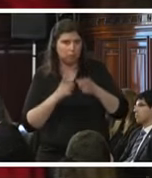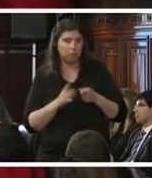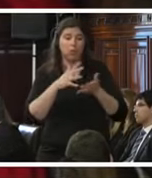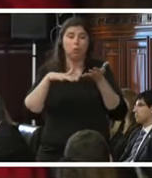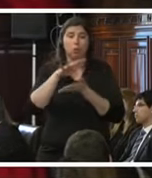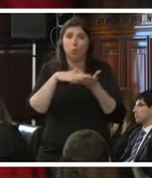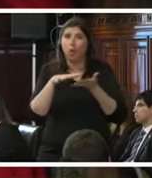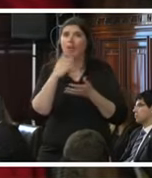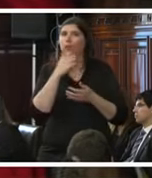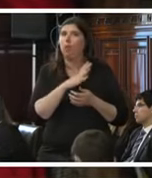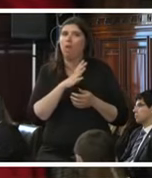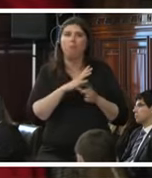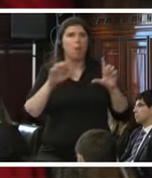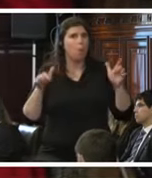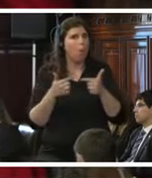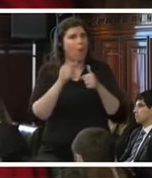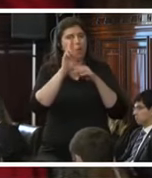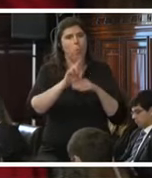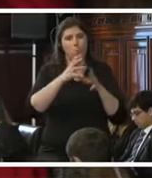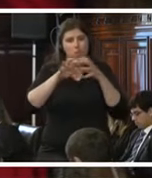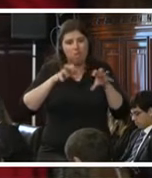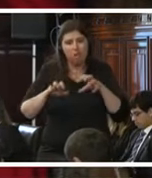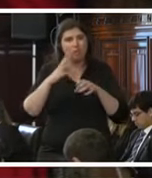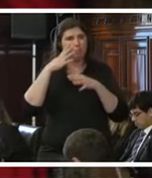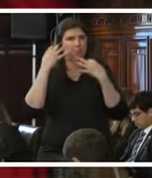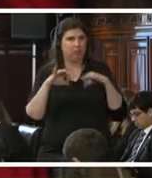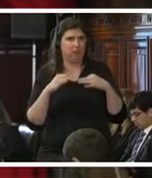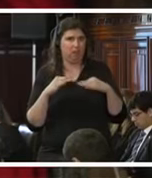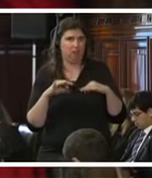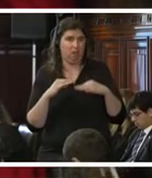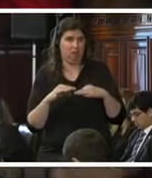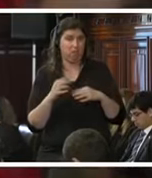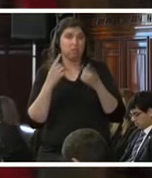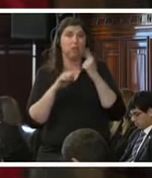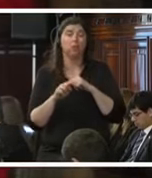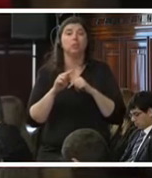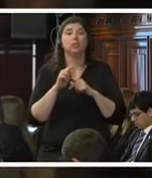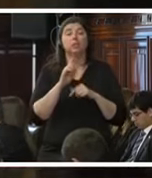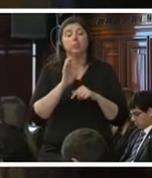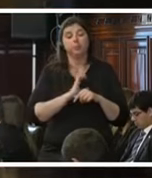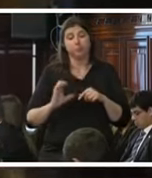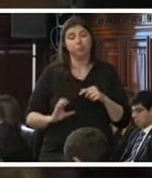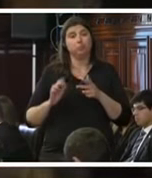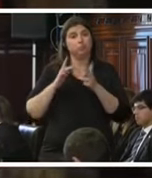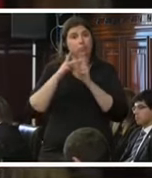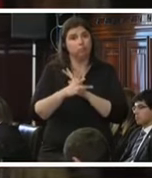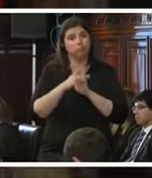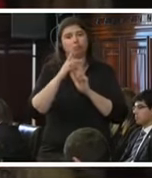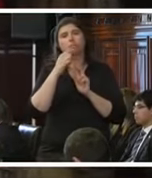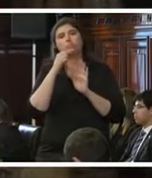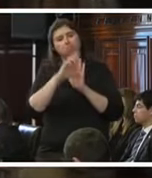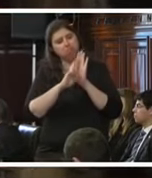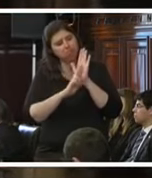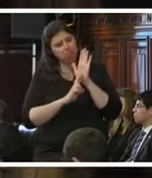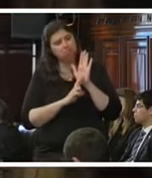encuentran con unidades especializadas, el Fiscal General del Estado dicta instructivos que son directrices sobre